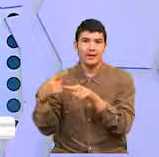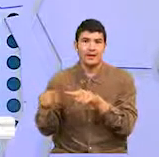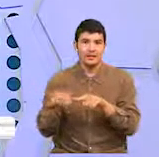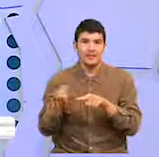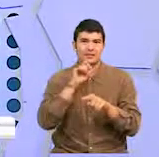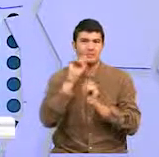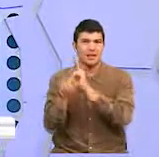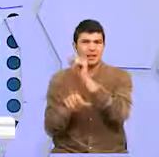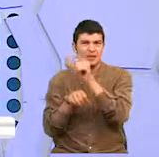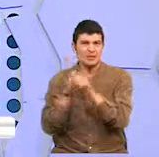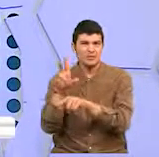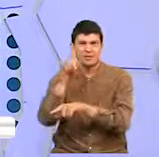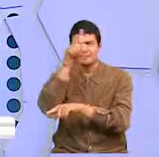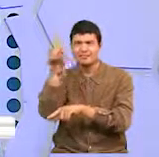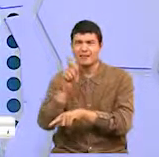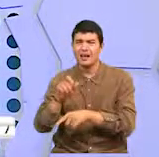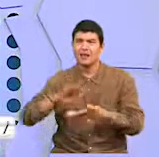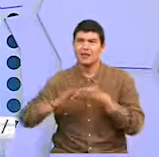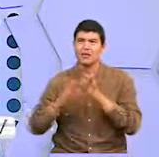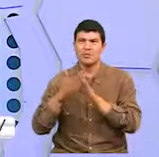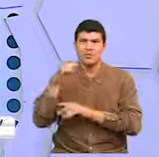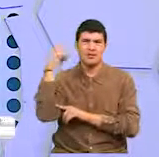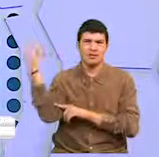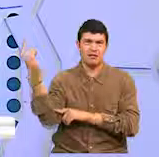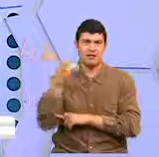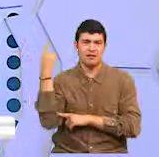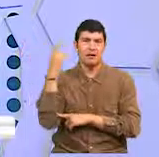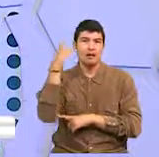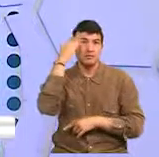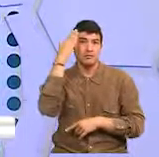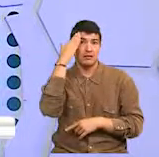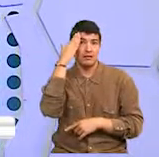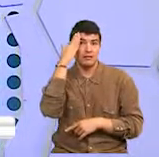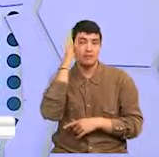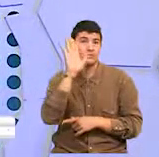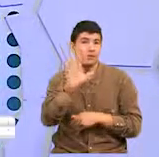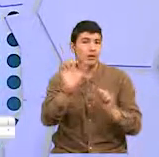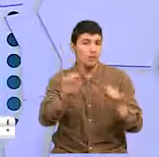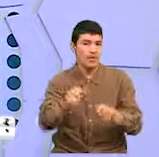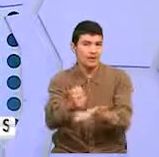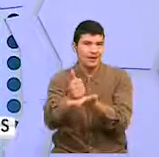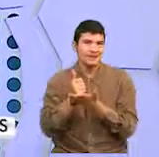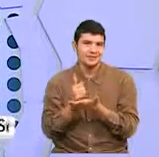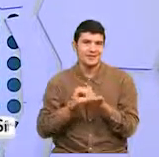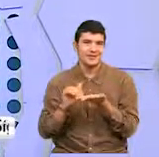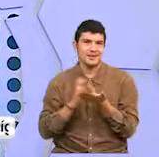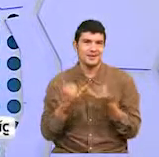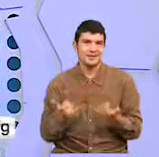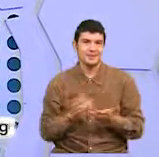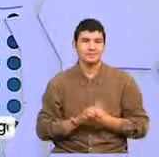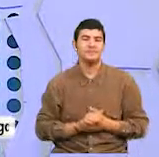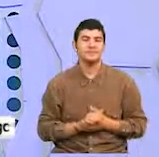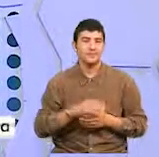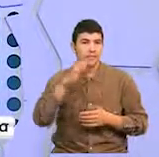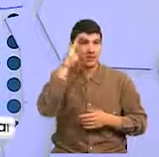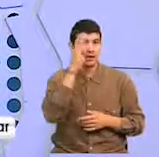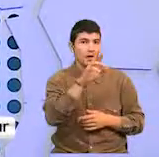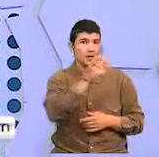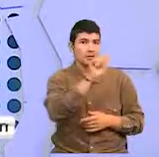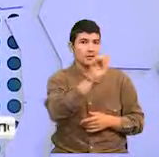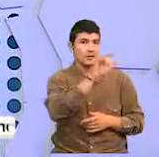e incógnitas que se realiza la comunidad en general, que sabemos que usted va a poder ayudarnos en este tema. Vamos a saludar a Raúl